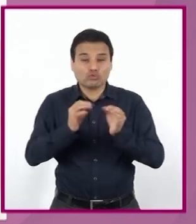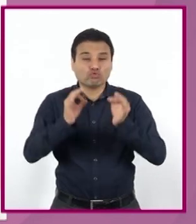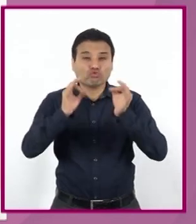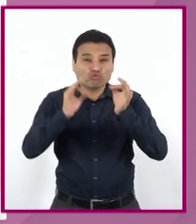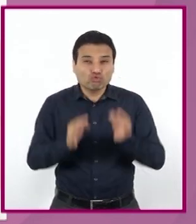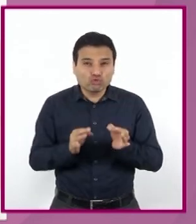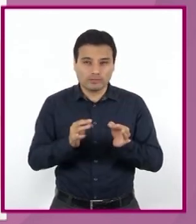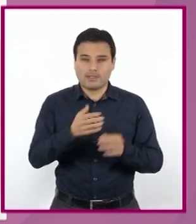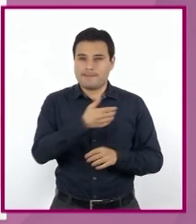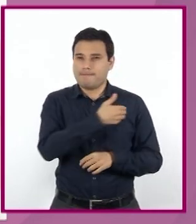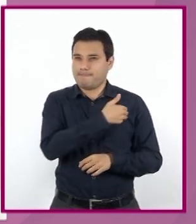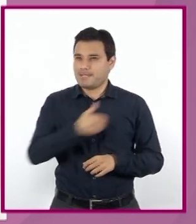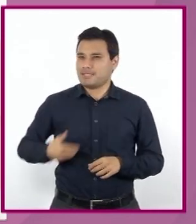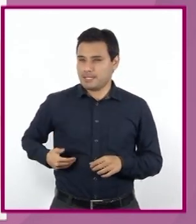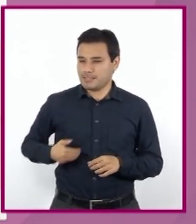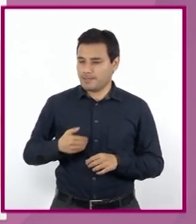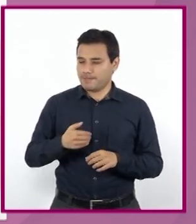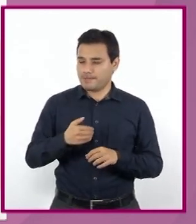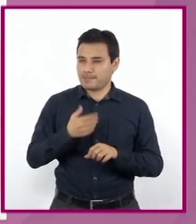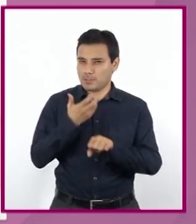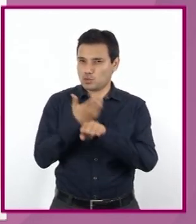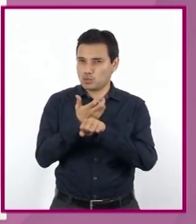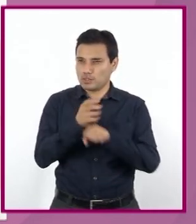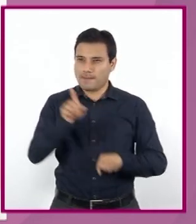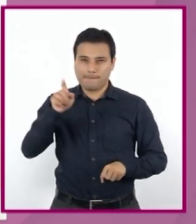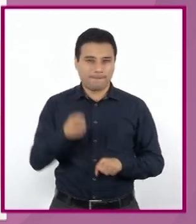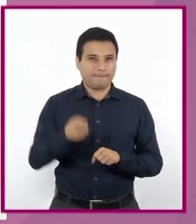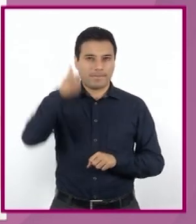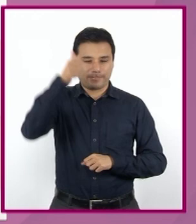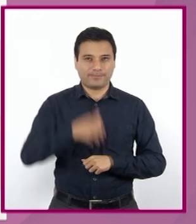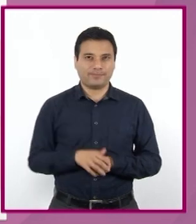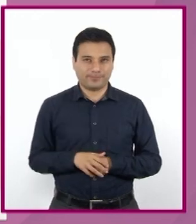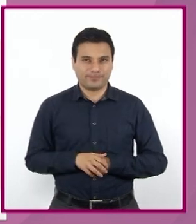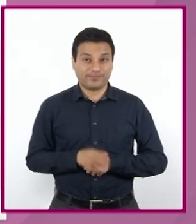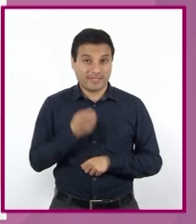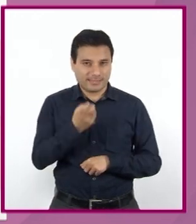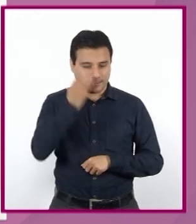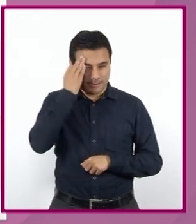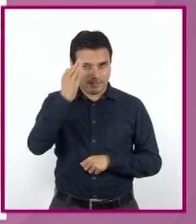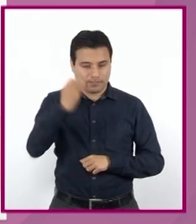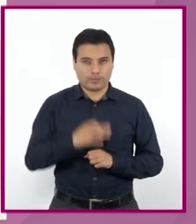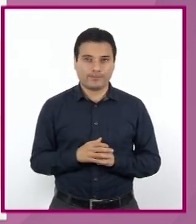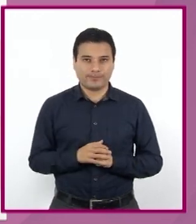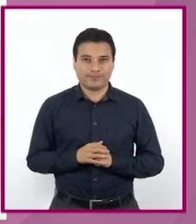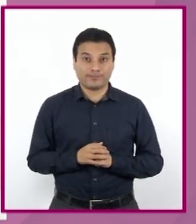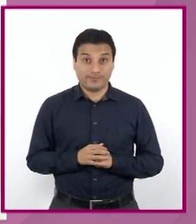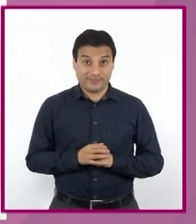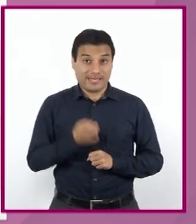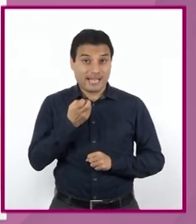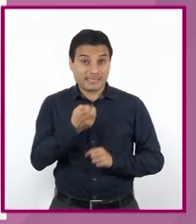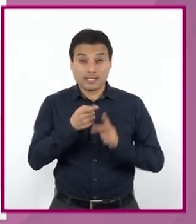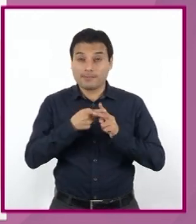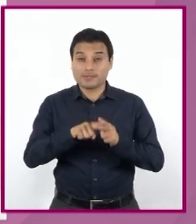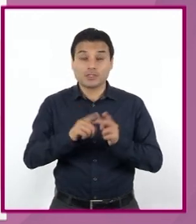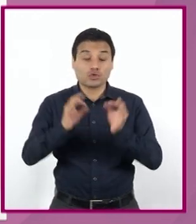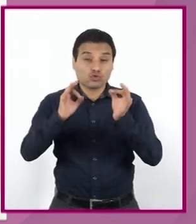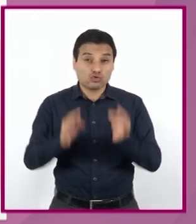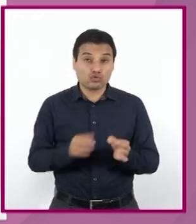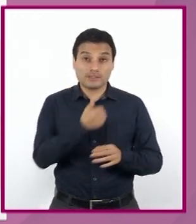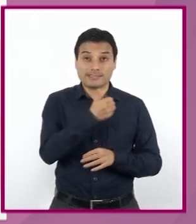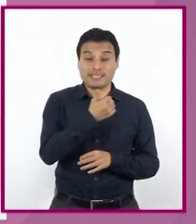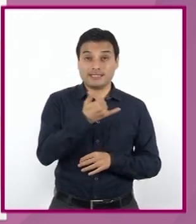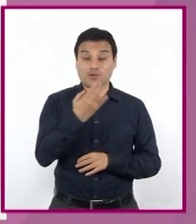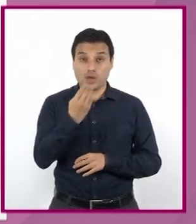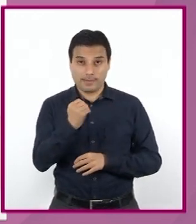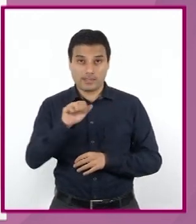originados por Harry Truman, el presidente de los Estados Unidos de América en ese tiempo. Estos se originaron el 6 y 9 de